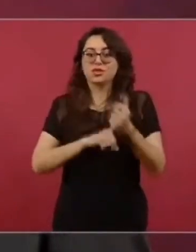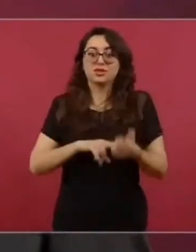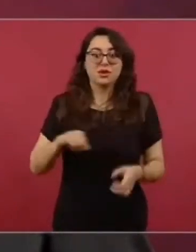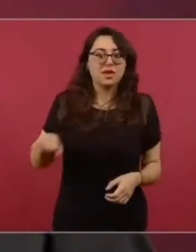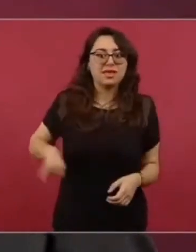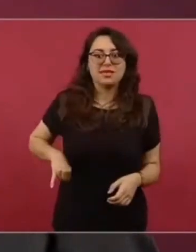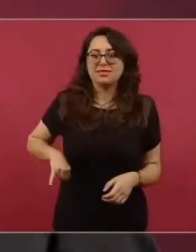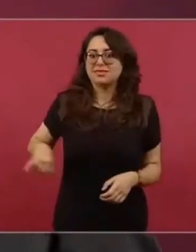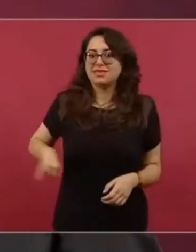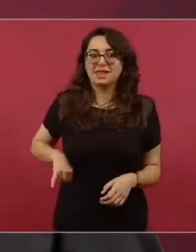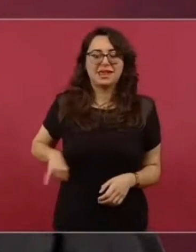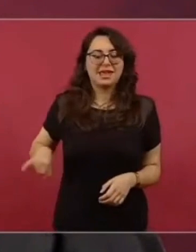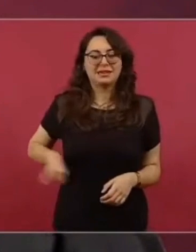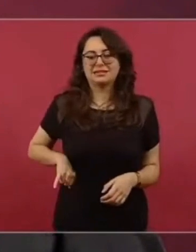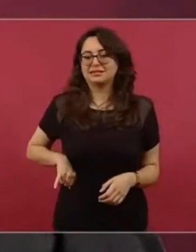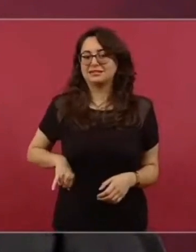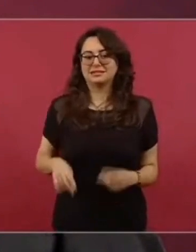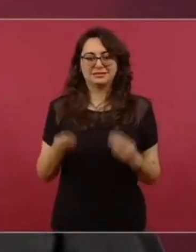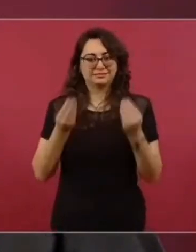planteas.